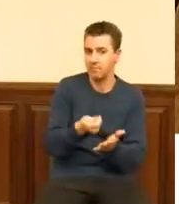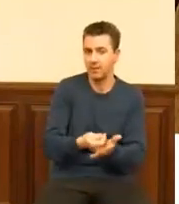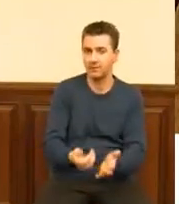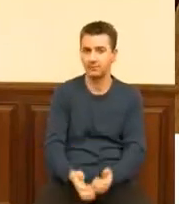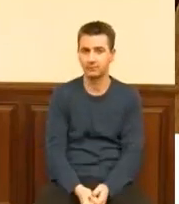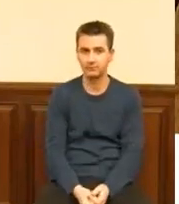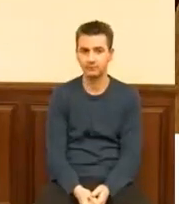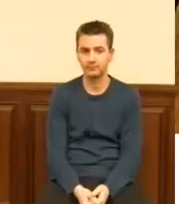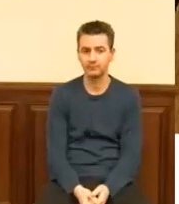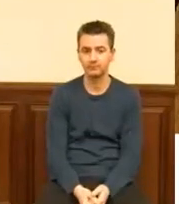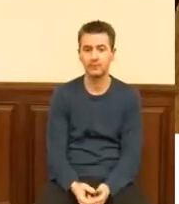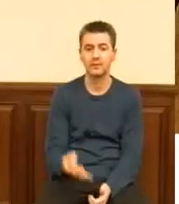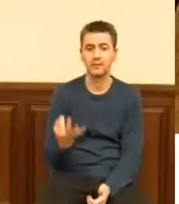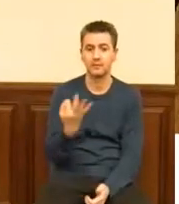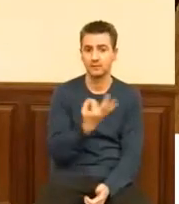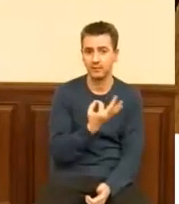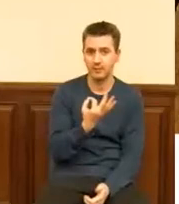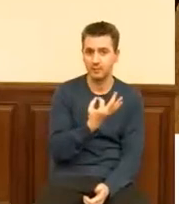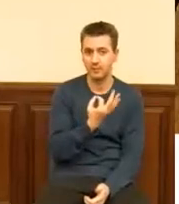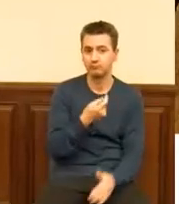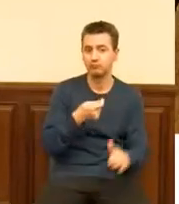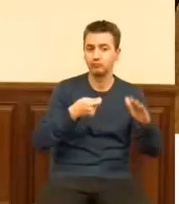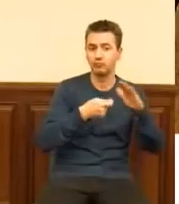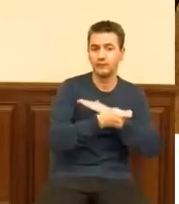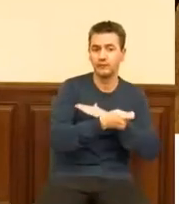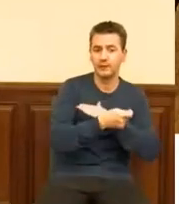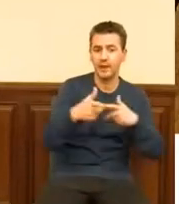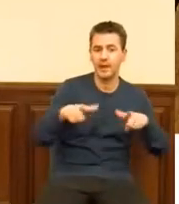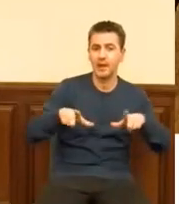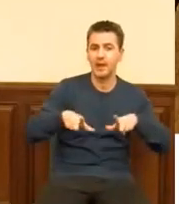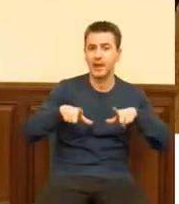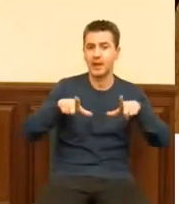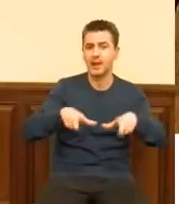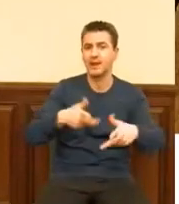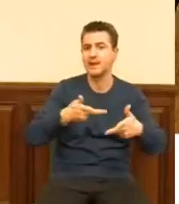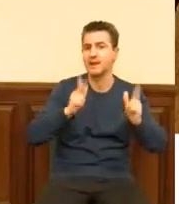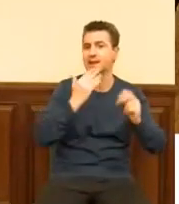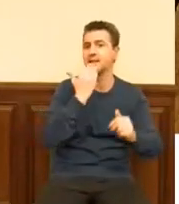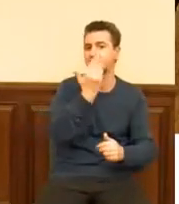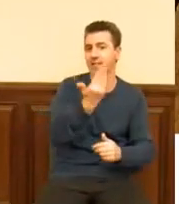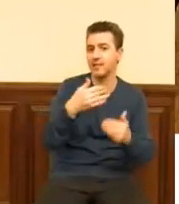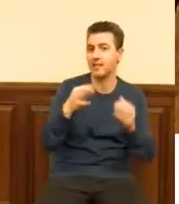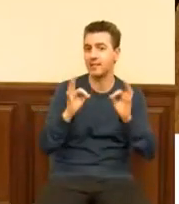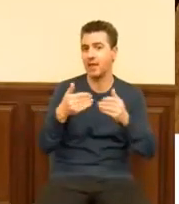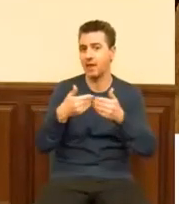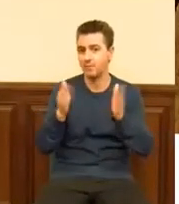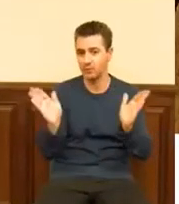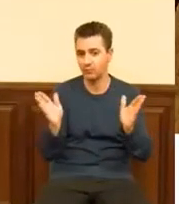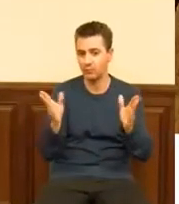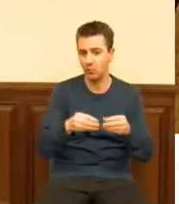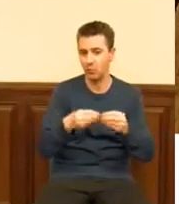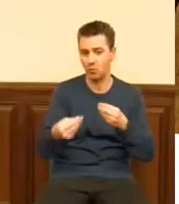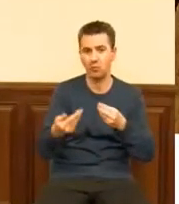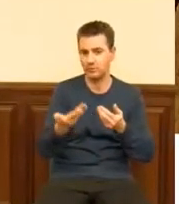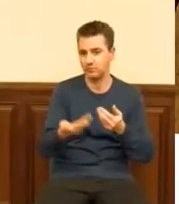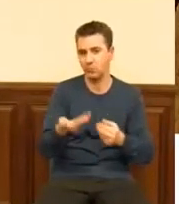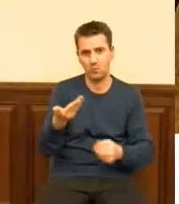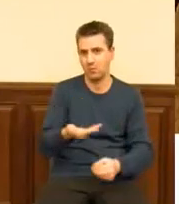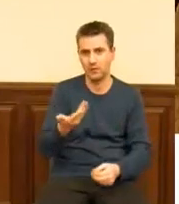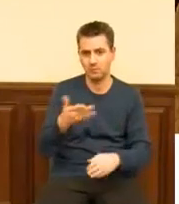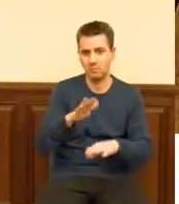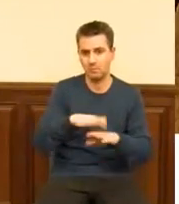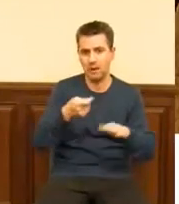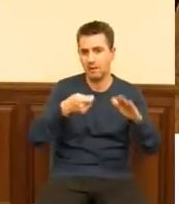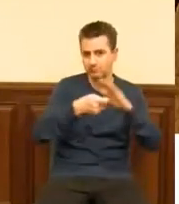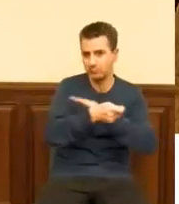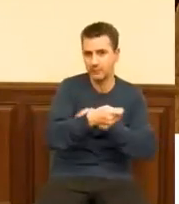Y tiene que solicitar, por ejemplo, la licencia de apertura, que es uno de los documentos básicos que tiene que presentar,